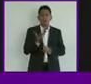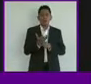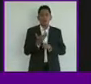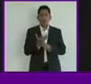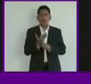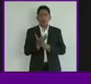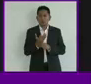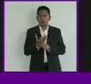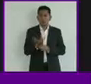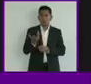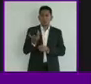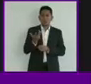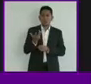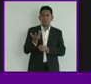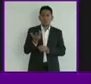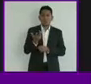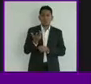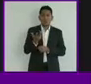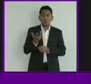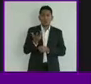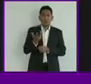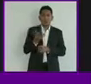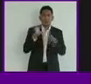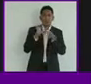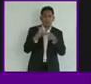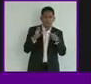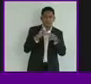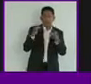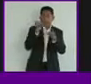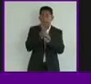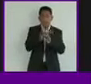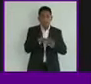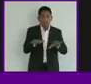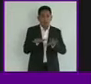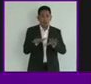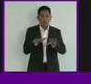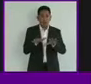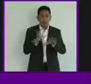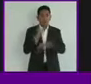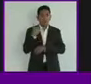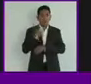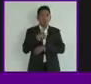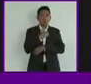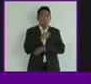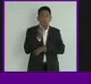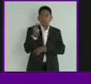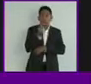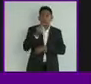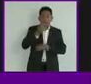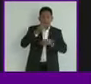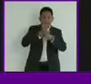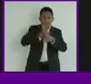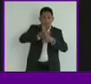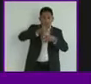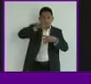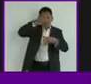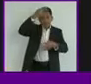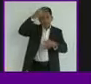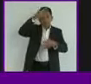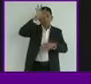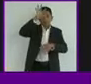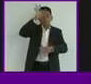propiamente conforme la vamos queriendo, la vamos necesitando, pero sí nos hace falta una formación para ser selectivos en la información que necesitamos o que queremos